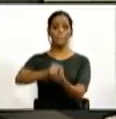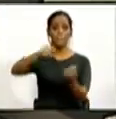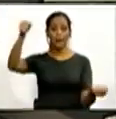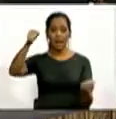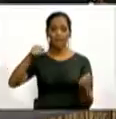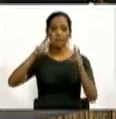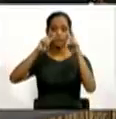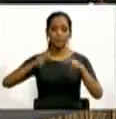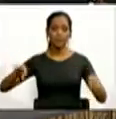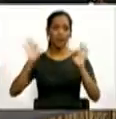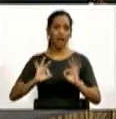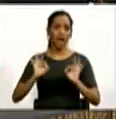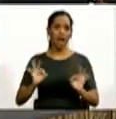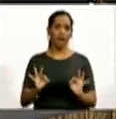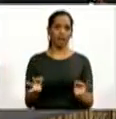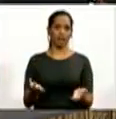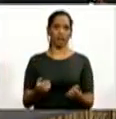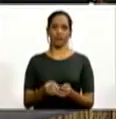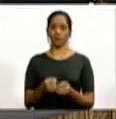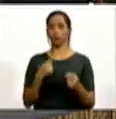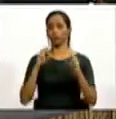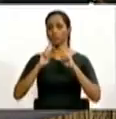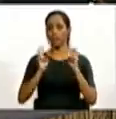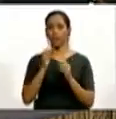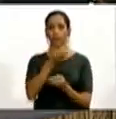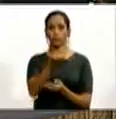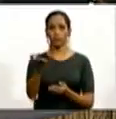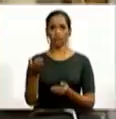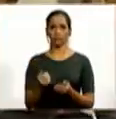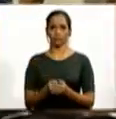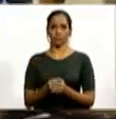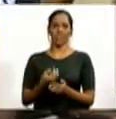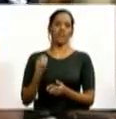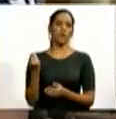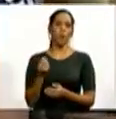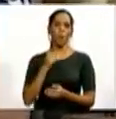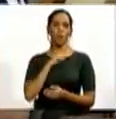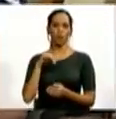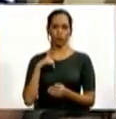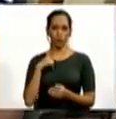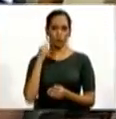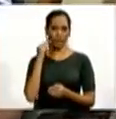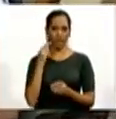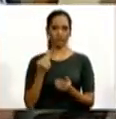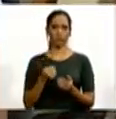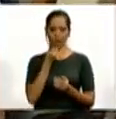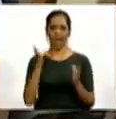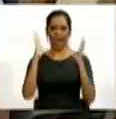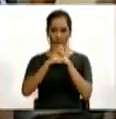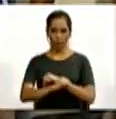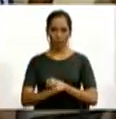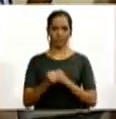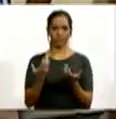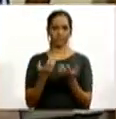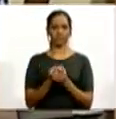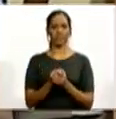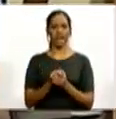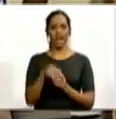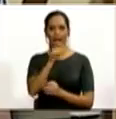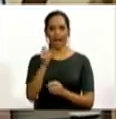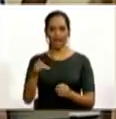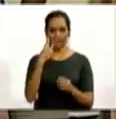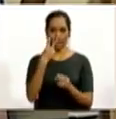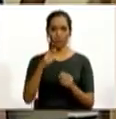denota que ellos no lo revisaron. Es un tema de ustedes. La cuestión también es que es como nosotros, negra, interpretamos, y buenas noches a toda la gente que nos sigue a través de